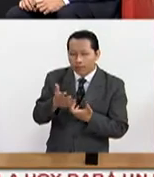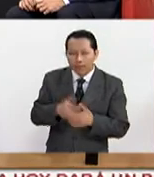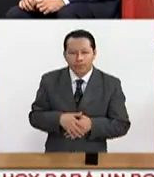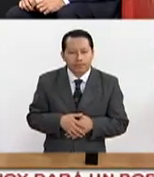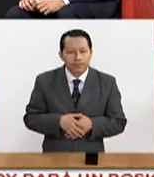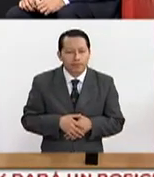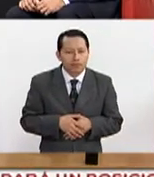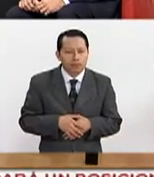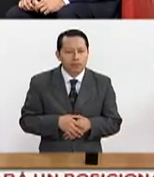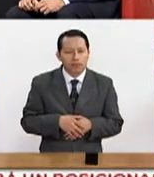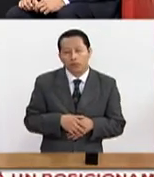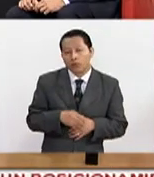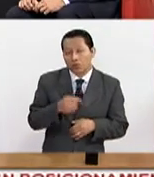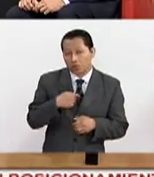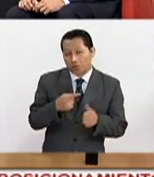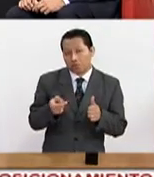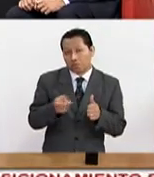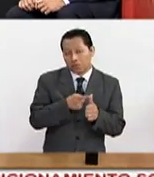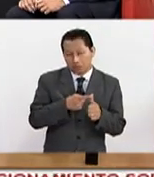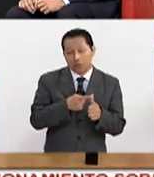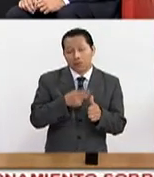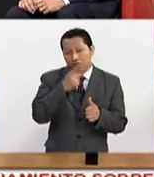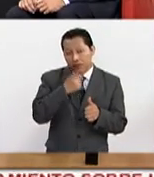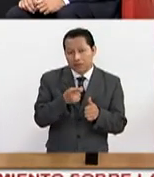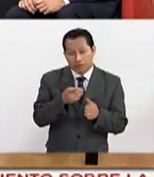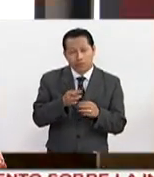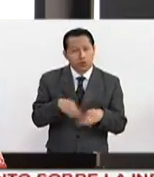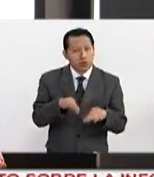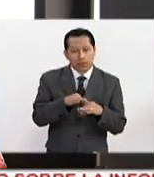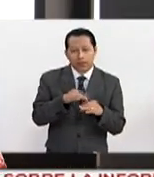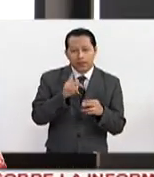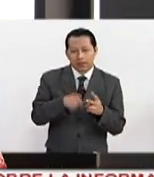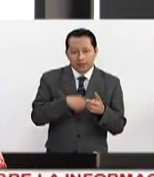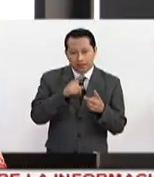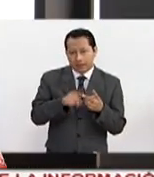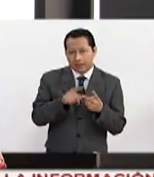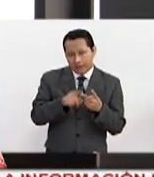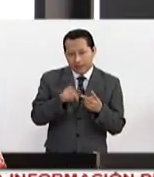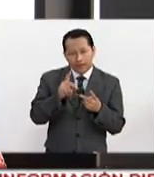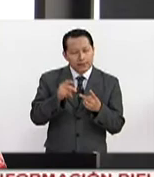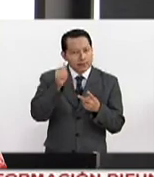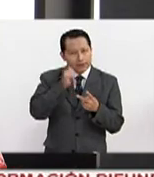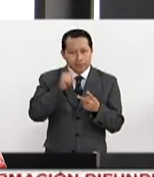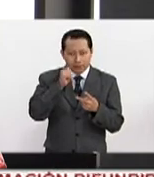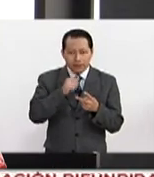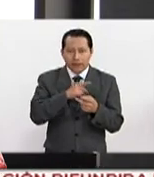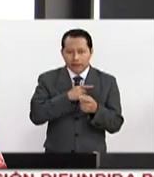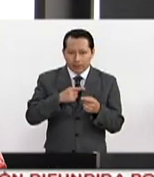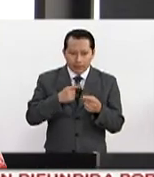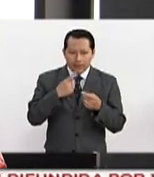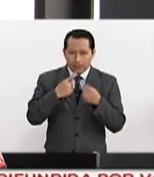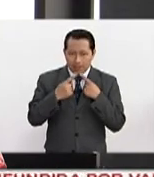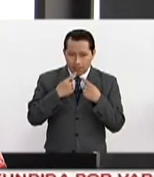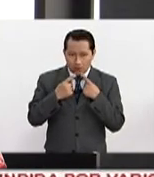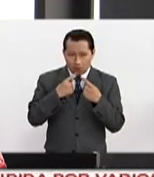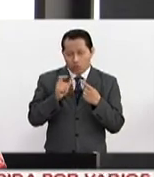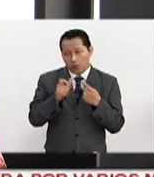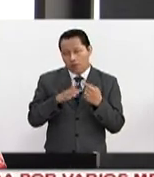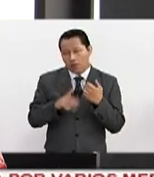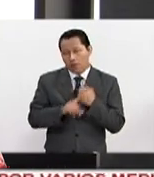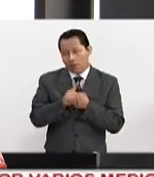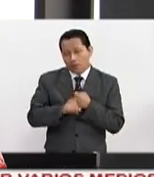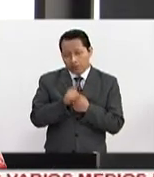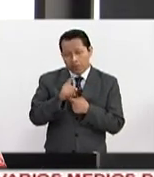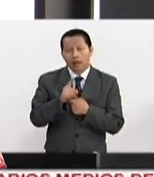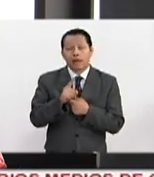De primera impresión diría, bueno, desde luego el diálogo se pone por encima, ¿no? de cualquier conflicto, exacto, lo